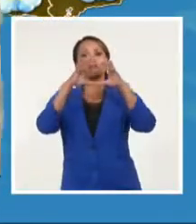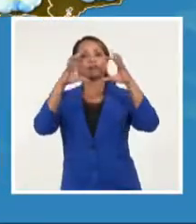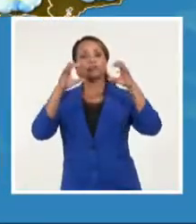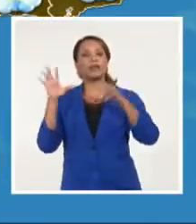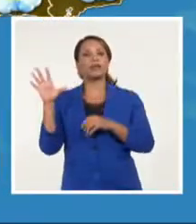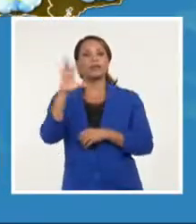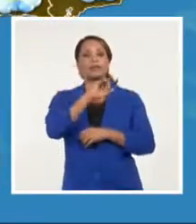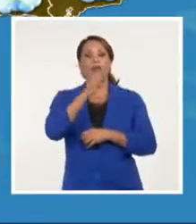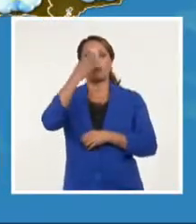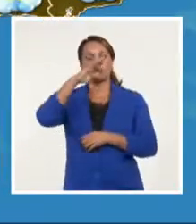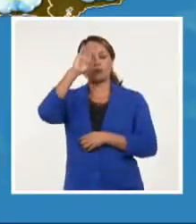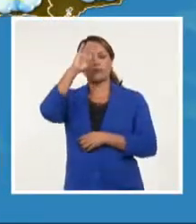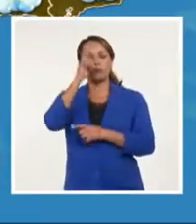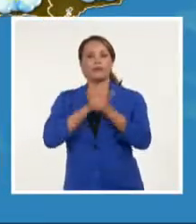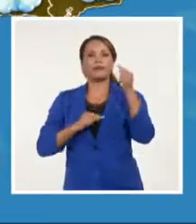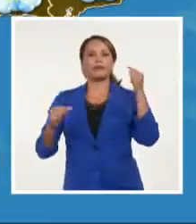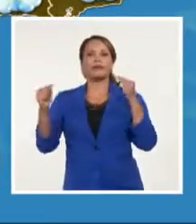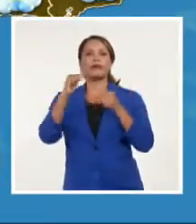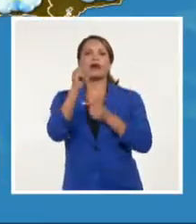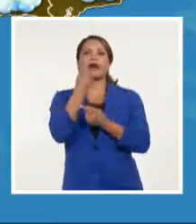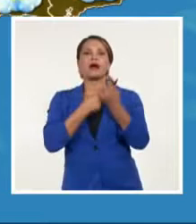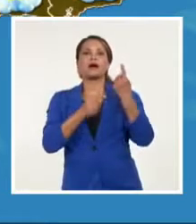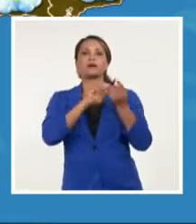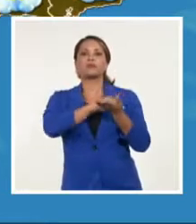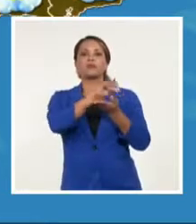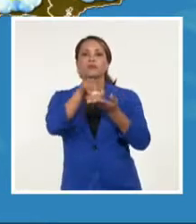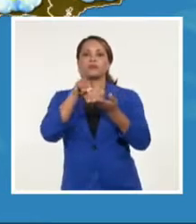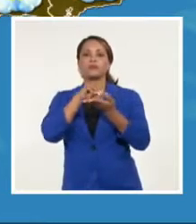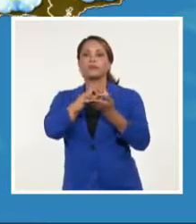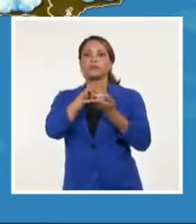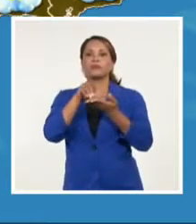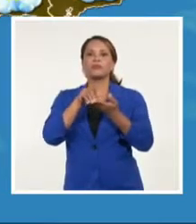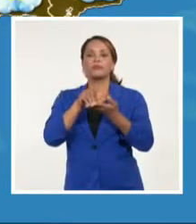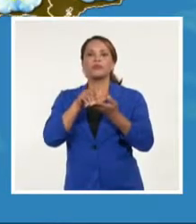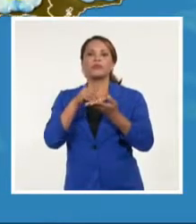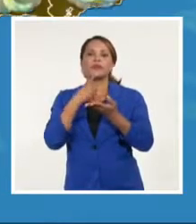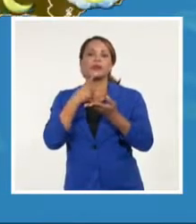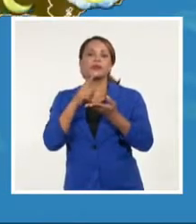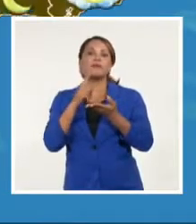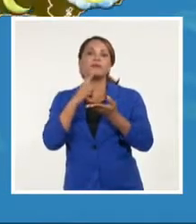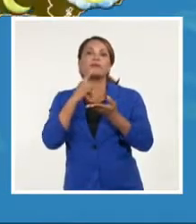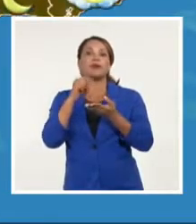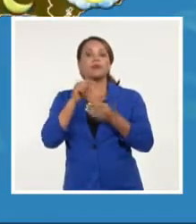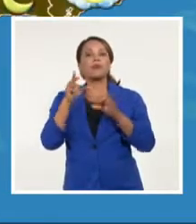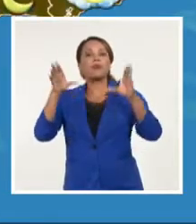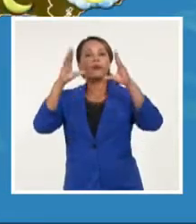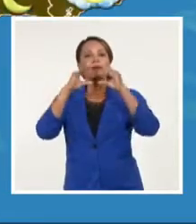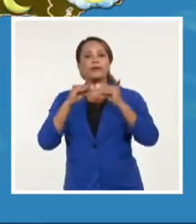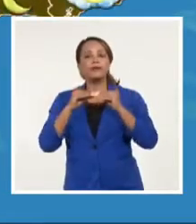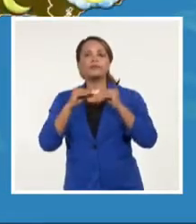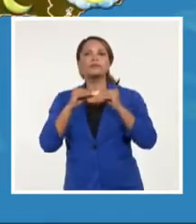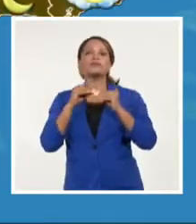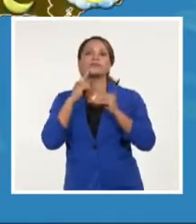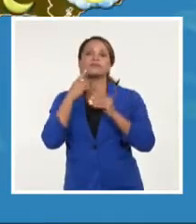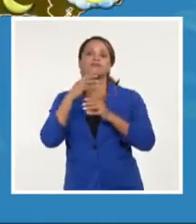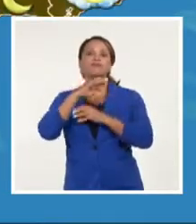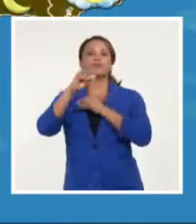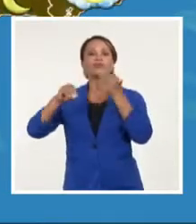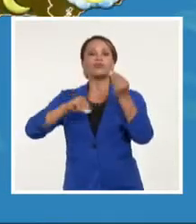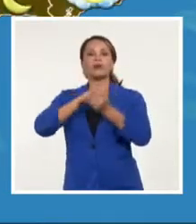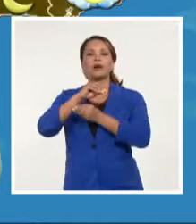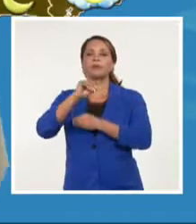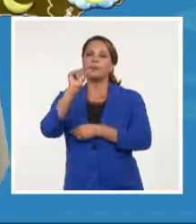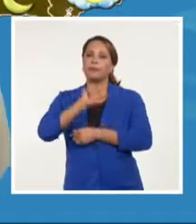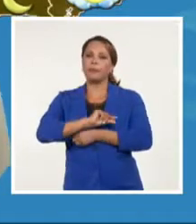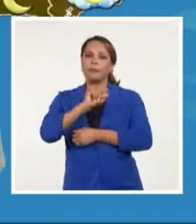nacional, ocasionalmente nublada en alguna localidad, pero con muy baja probabilidad de lluvia esta tarde. En la noche, disminución gradual de los nublados, muy